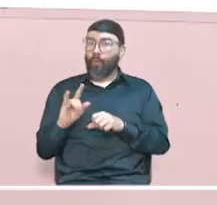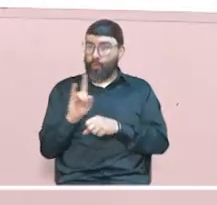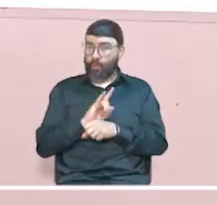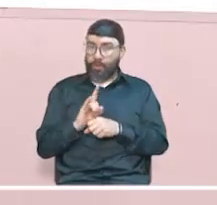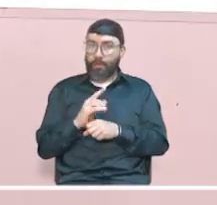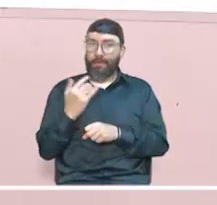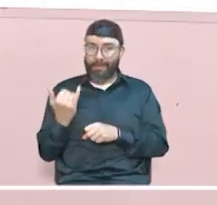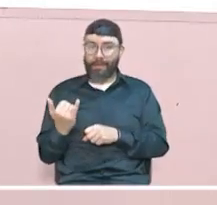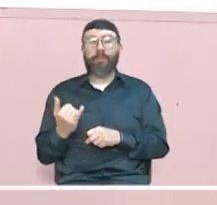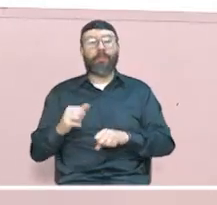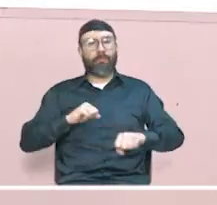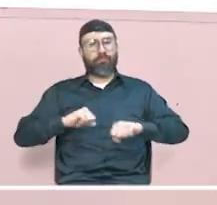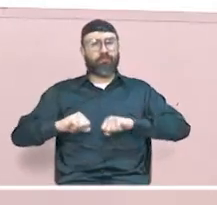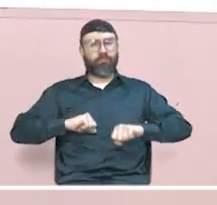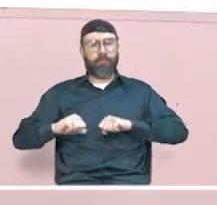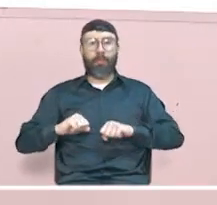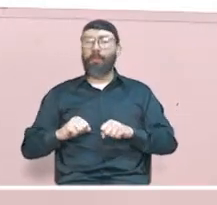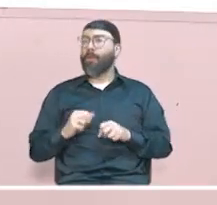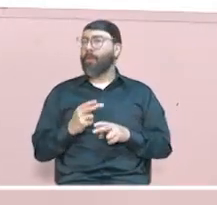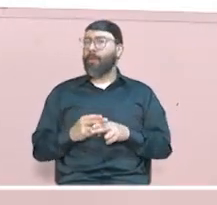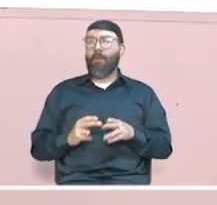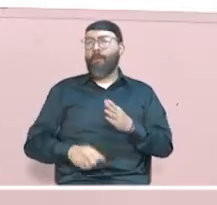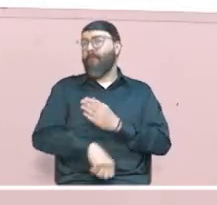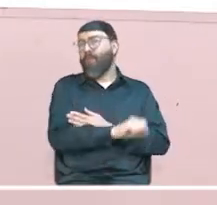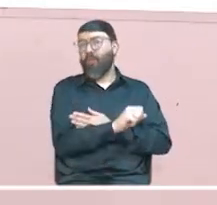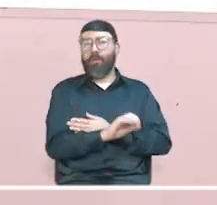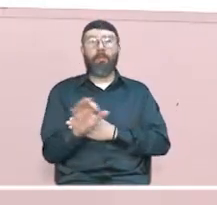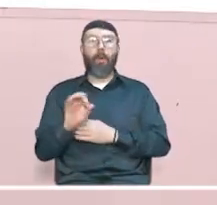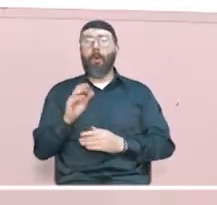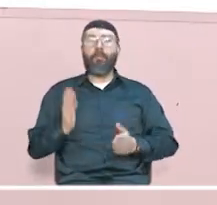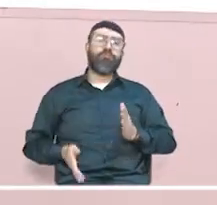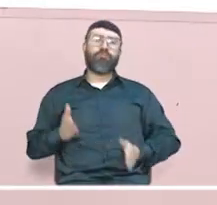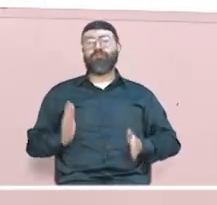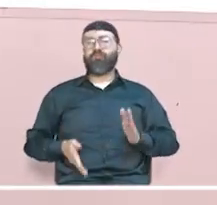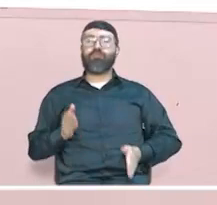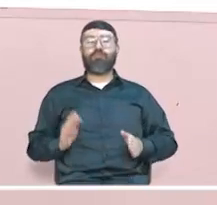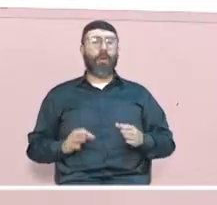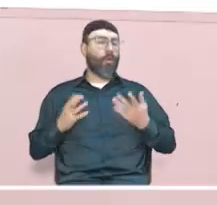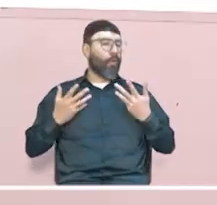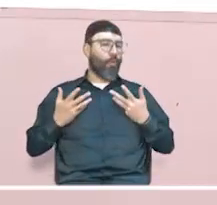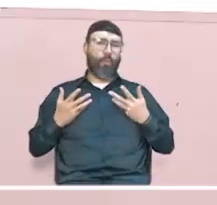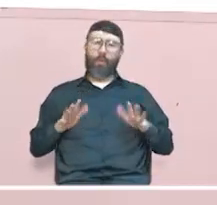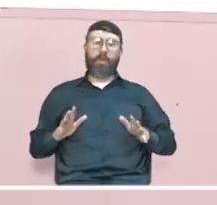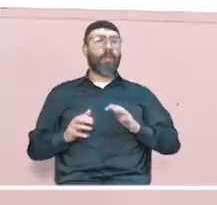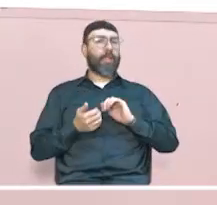la actividad física. Llámese fútbol, llámese trote, llámese cualquier tipo